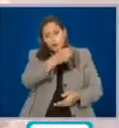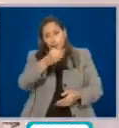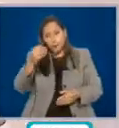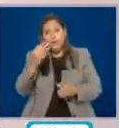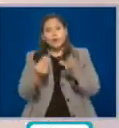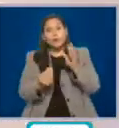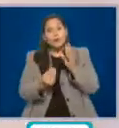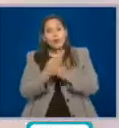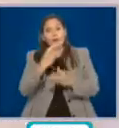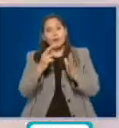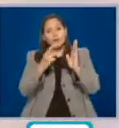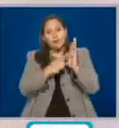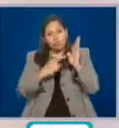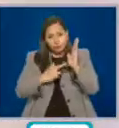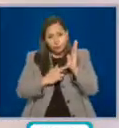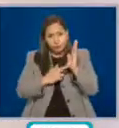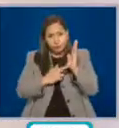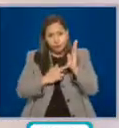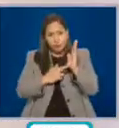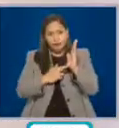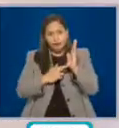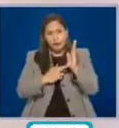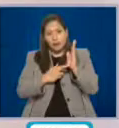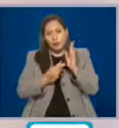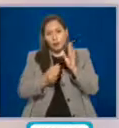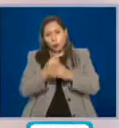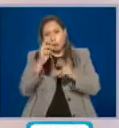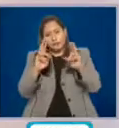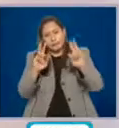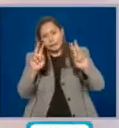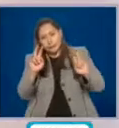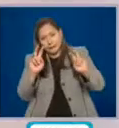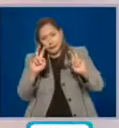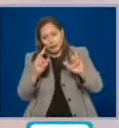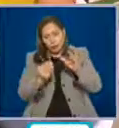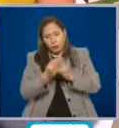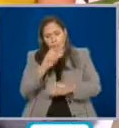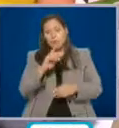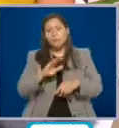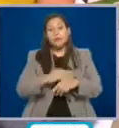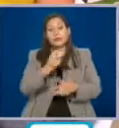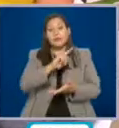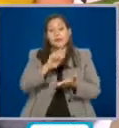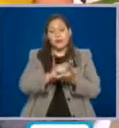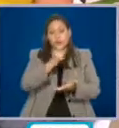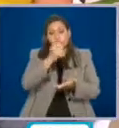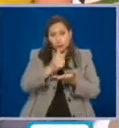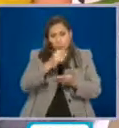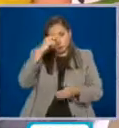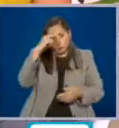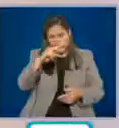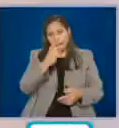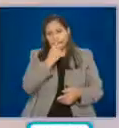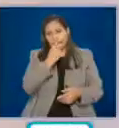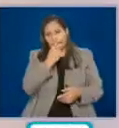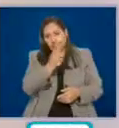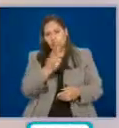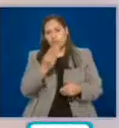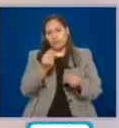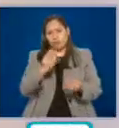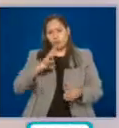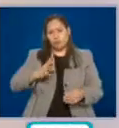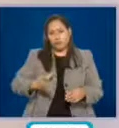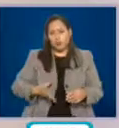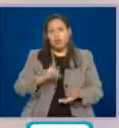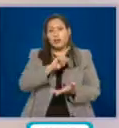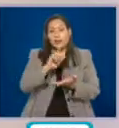nuevos parámetros, nuevos entre comillas, porque realmente la ley de la Ciudad de México, debo decirlo con mucho orgullo,